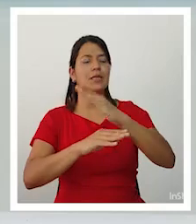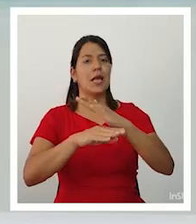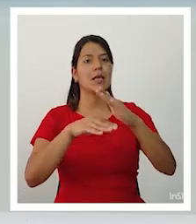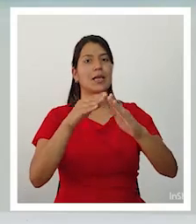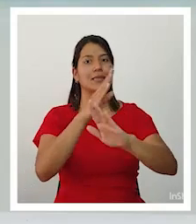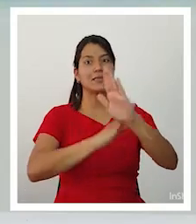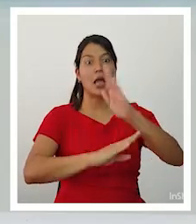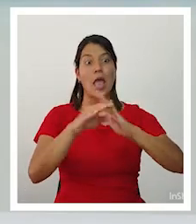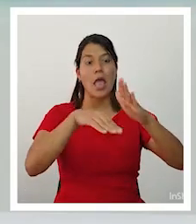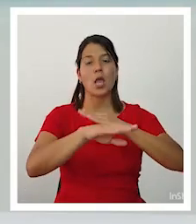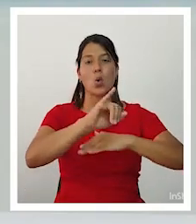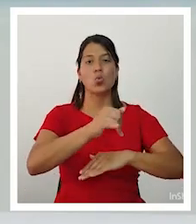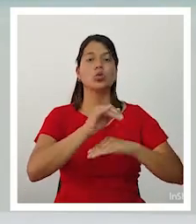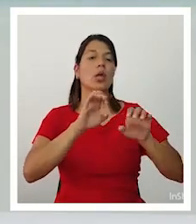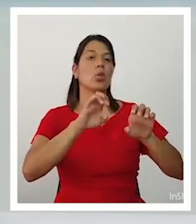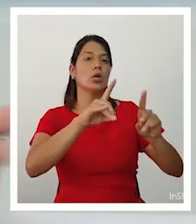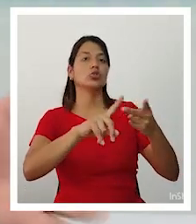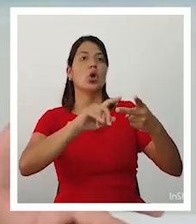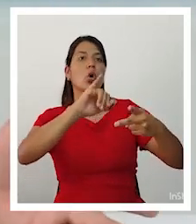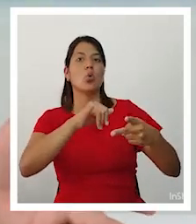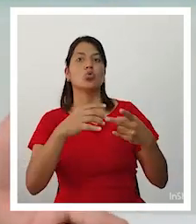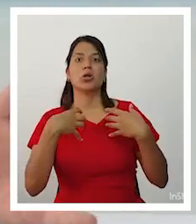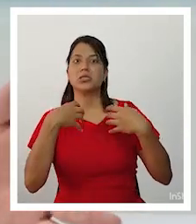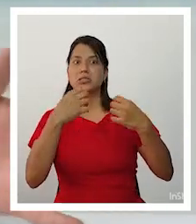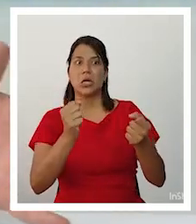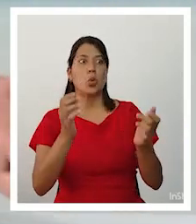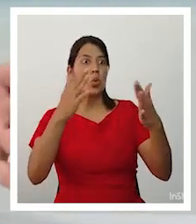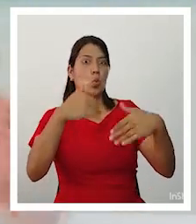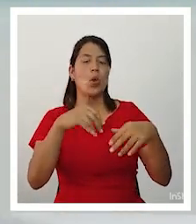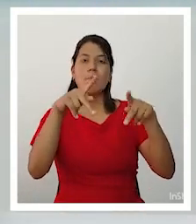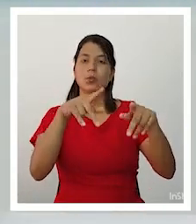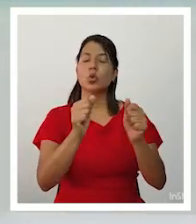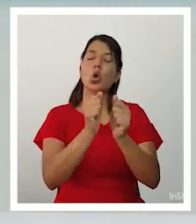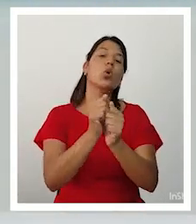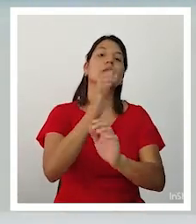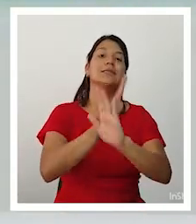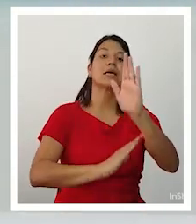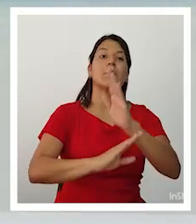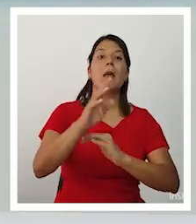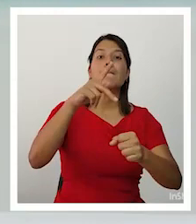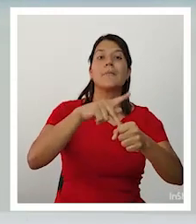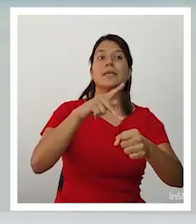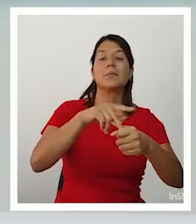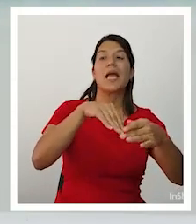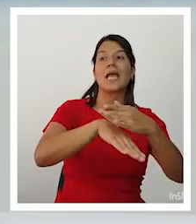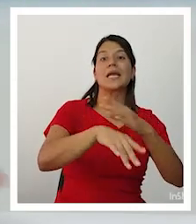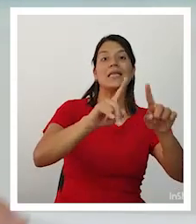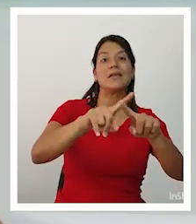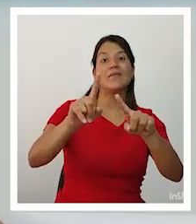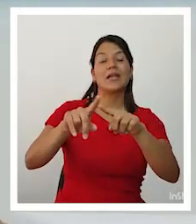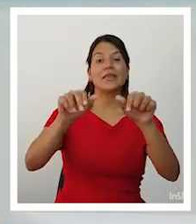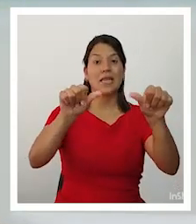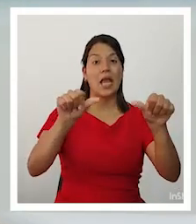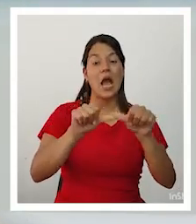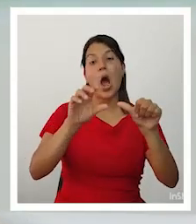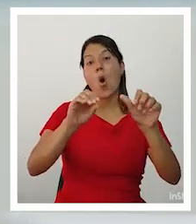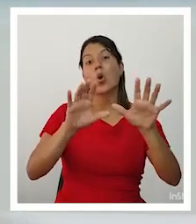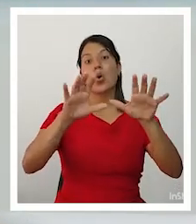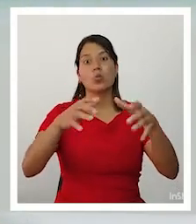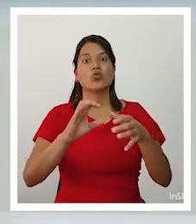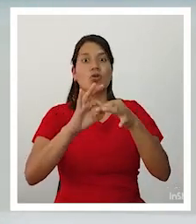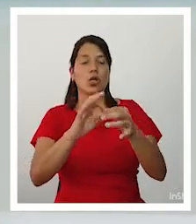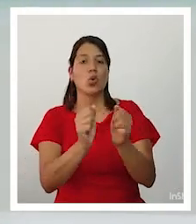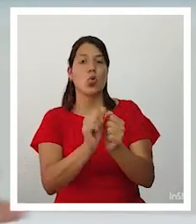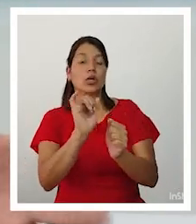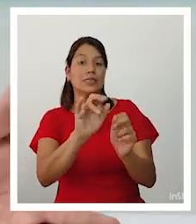no tenemos participación en los diversos áreas o comisiones en las que se tienen que ver ese tipo de